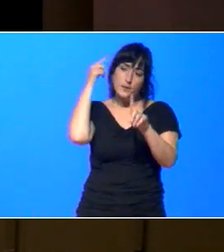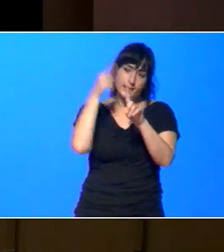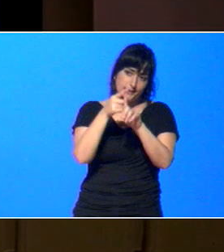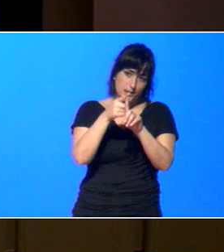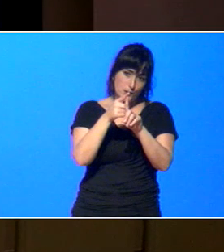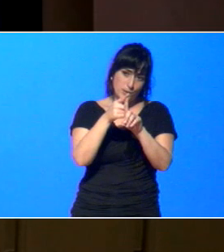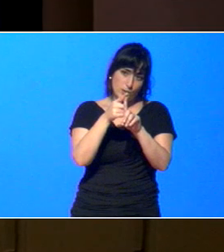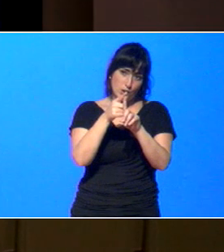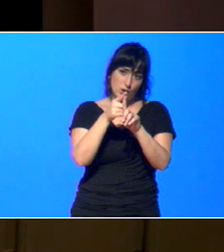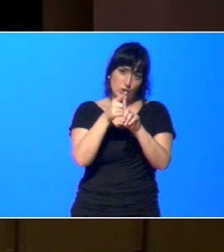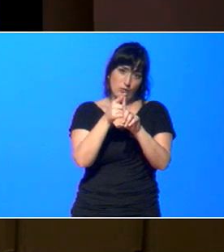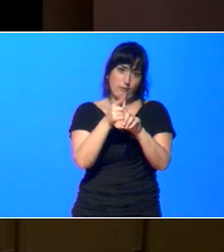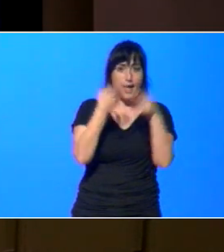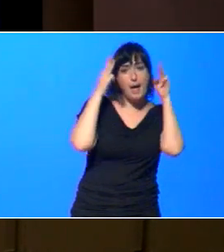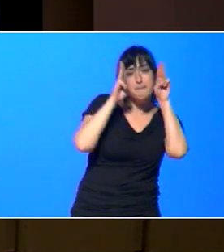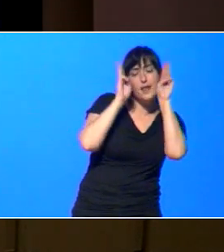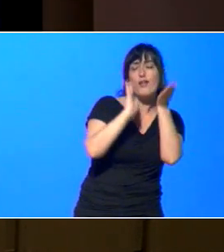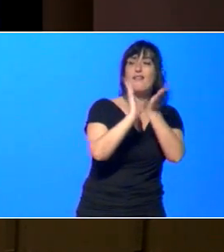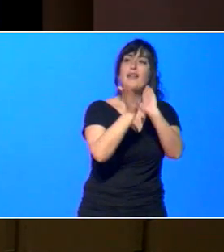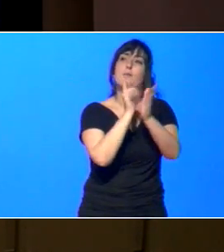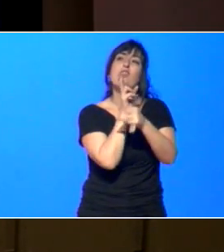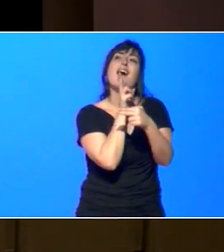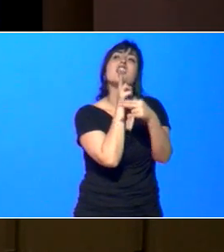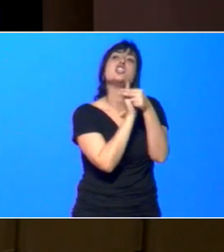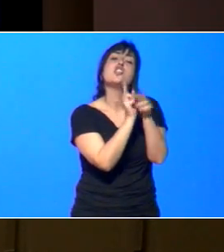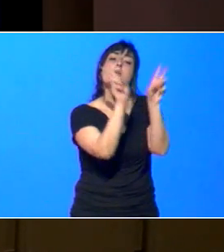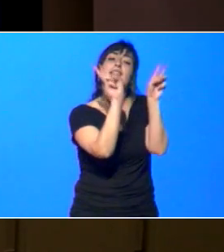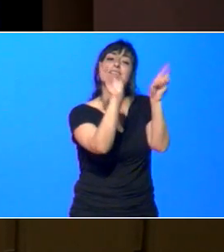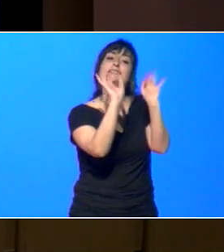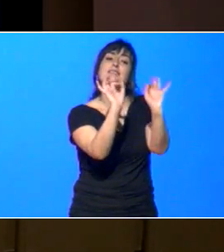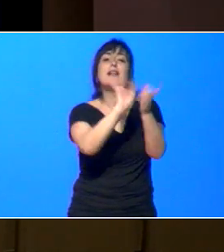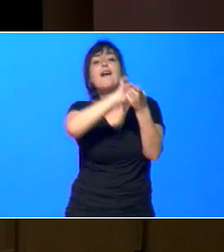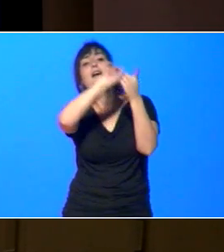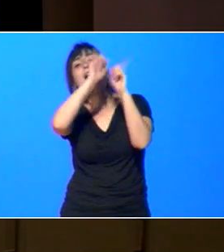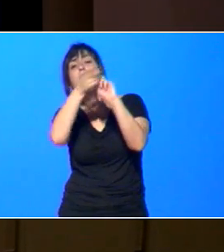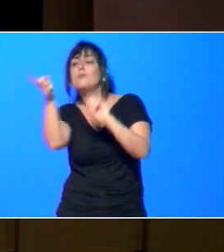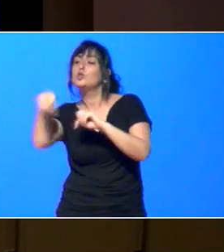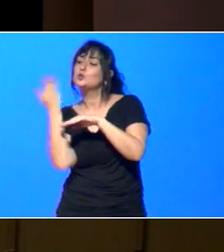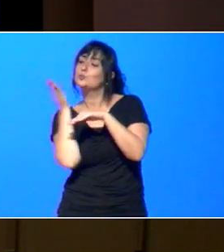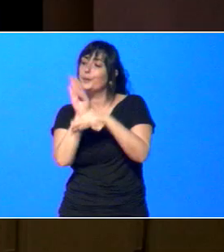nombre, en vez de pedagogía terapéutica. ¿Cómo lo he entendido?